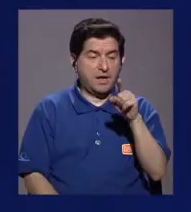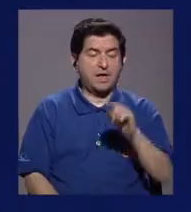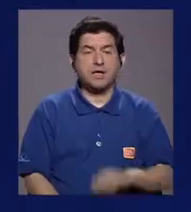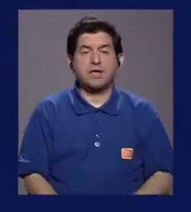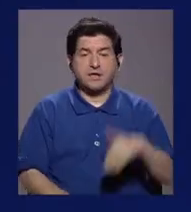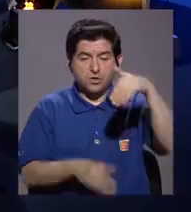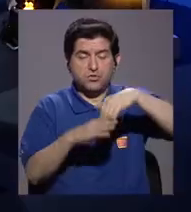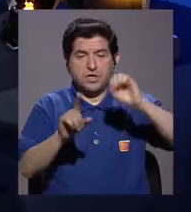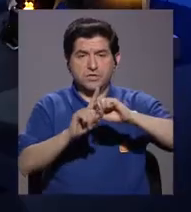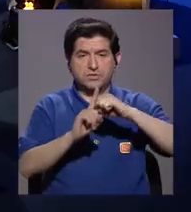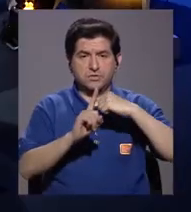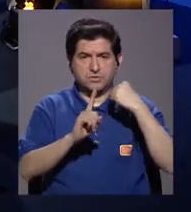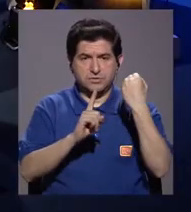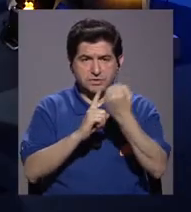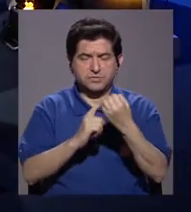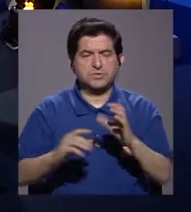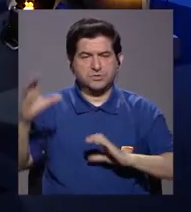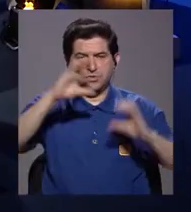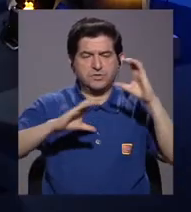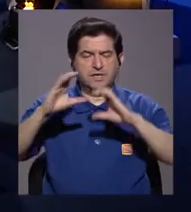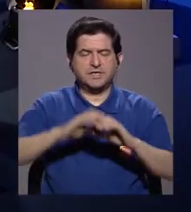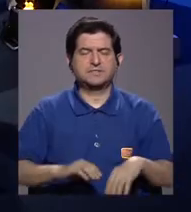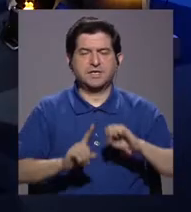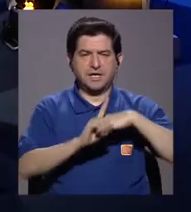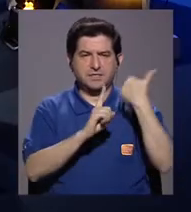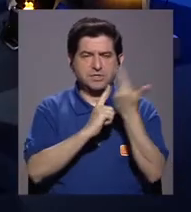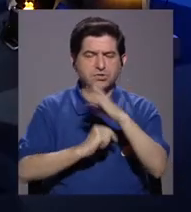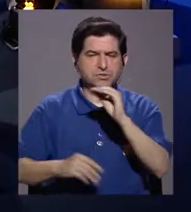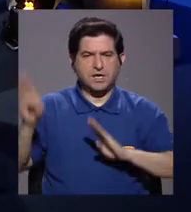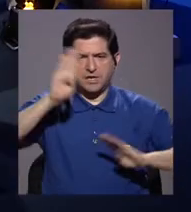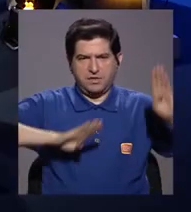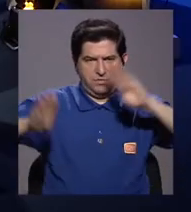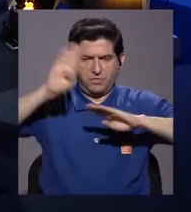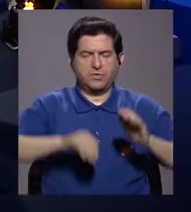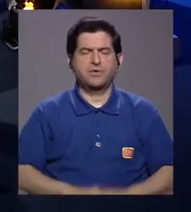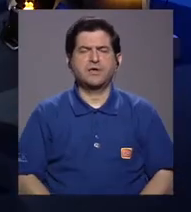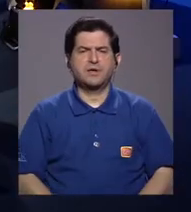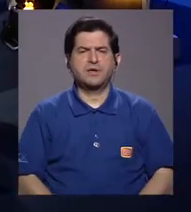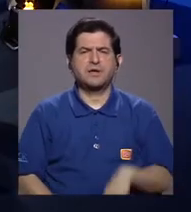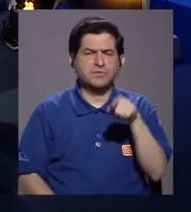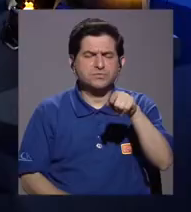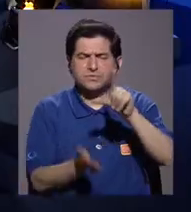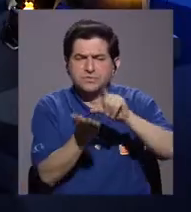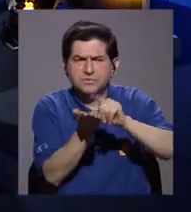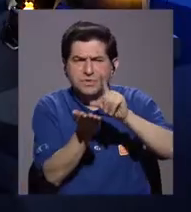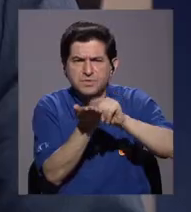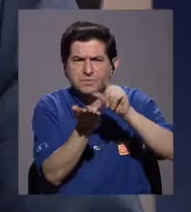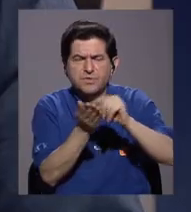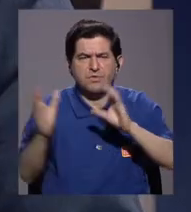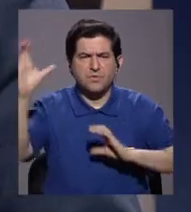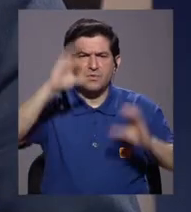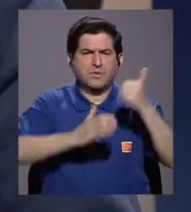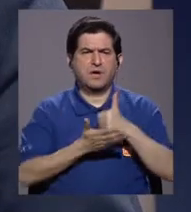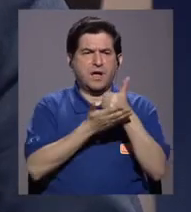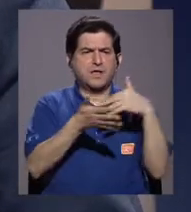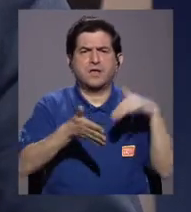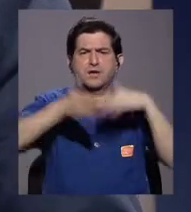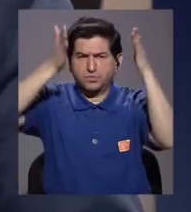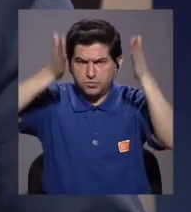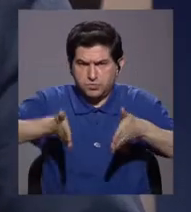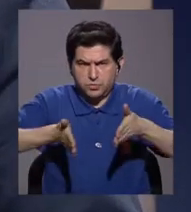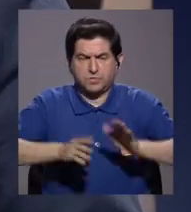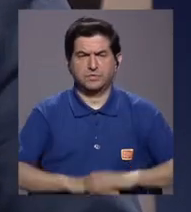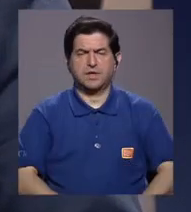que están a la interfase de las ciencias sociales y de la biología y en sus publicaciones científicas y ha colaborado mucho con